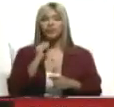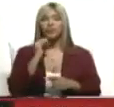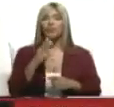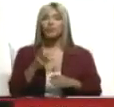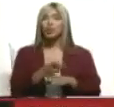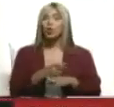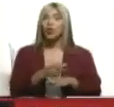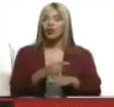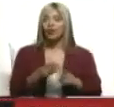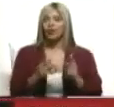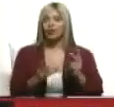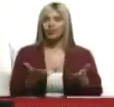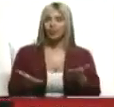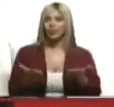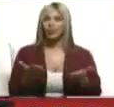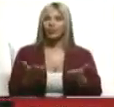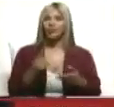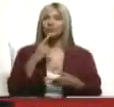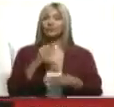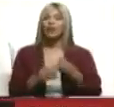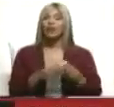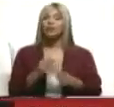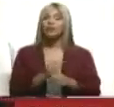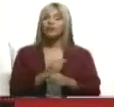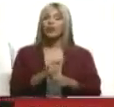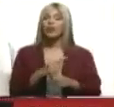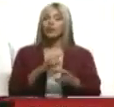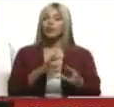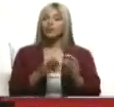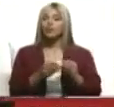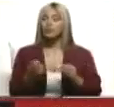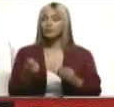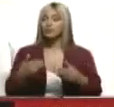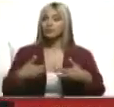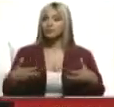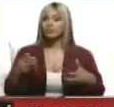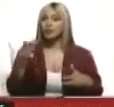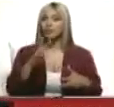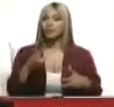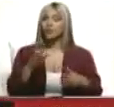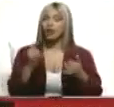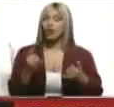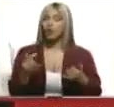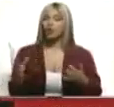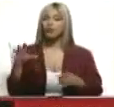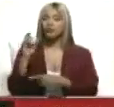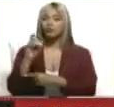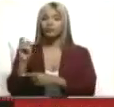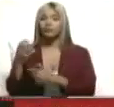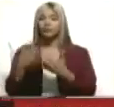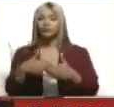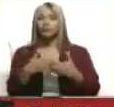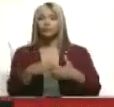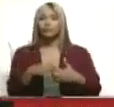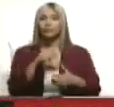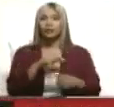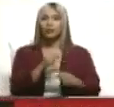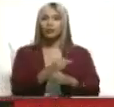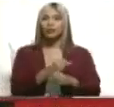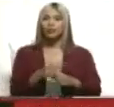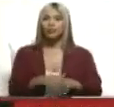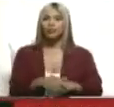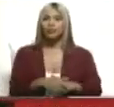gobierno interino, trabajaron para convertir los activos de Venezuela en propiedad de las corporaciones para las cuales ellos